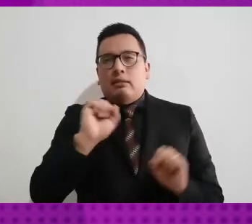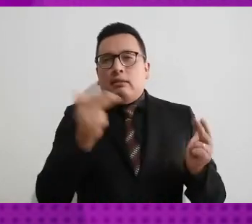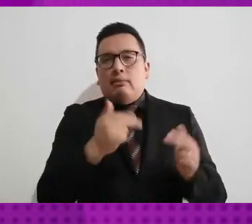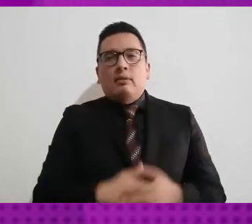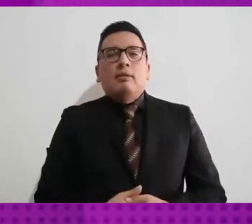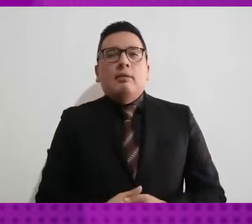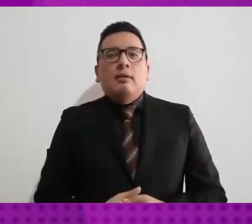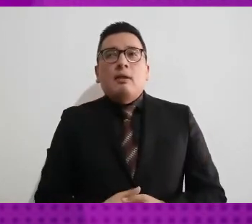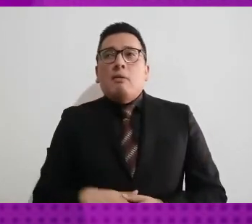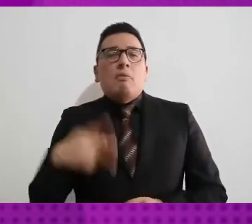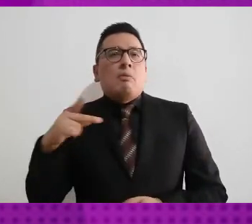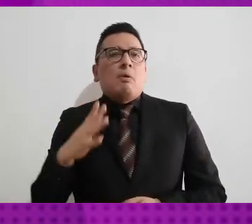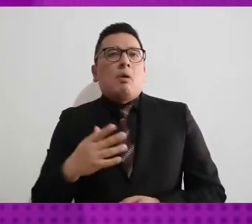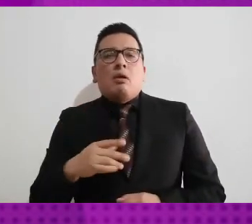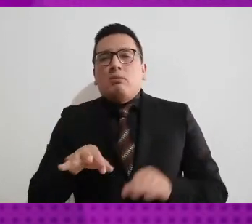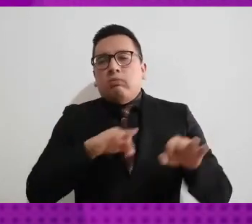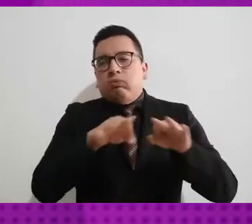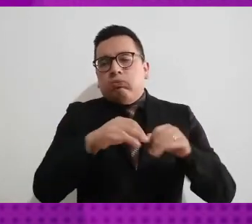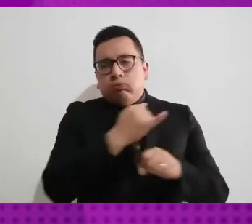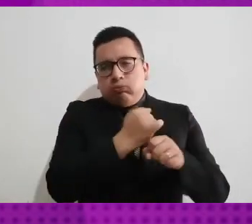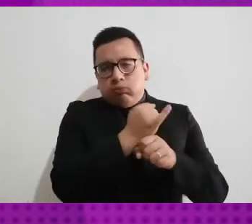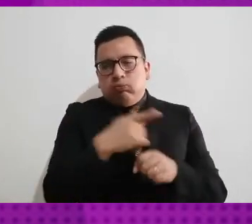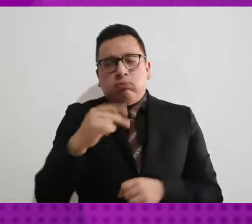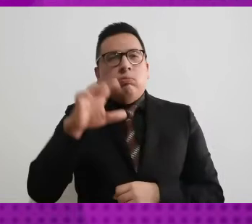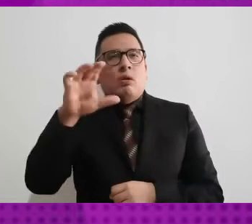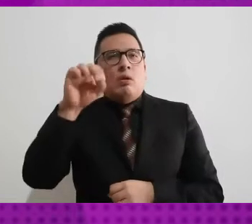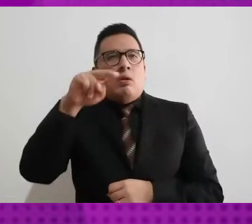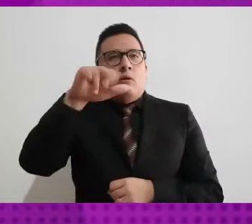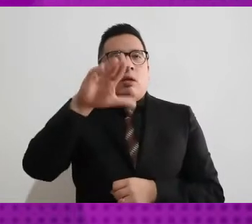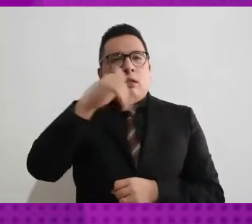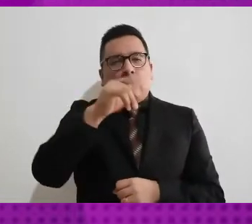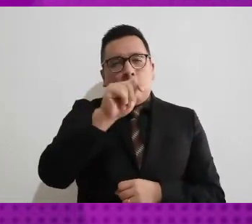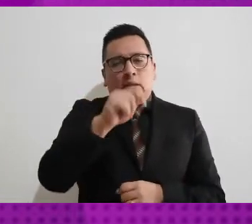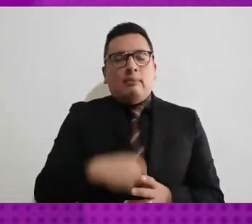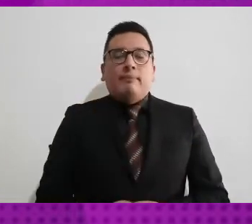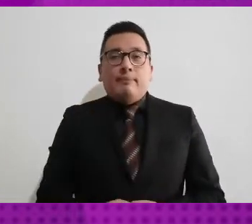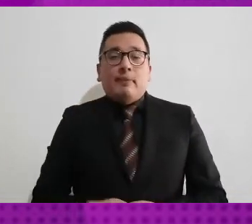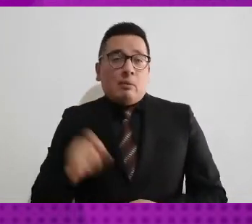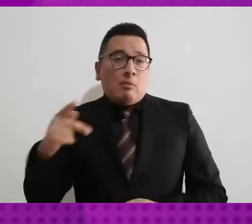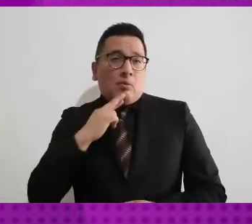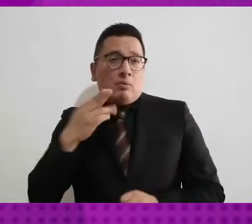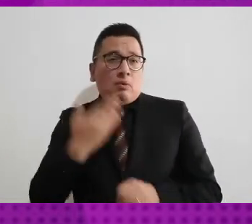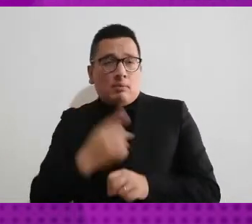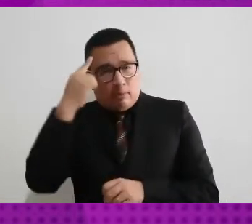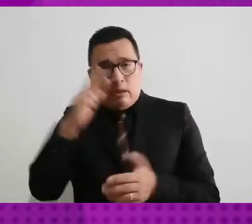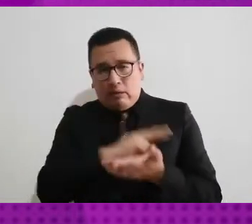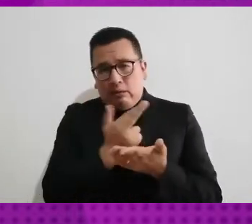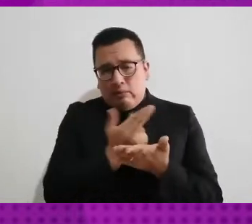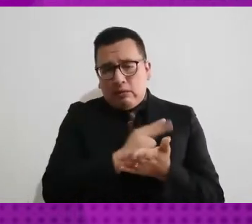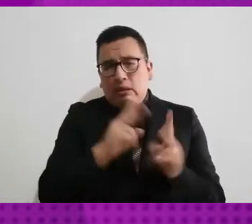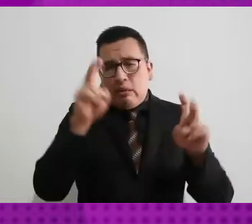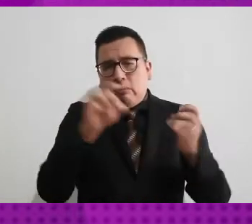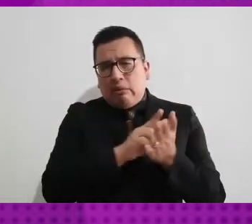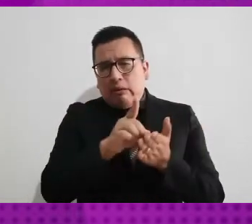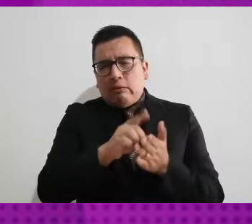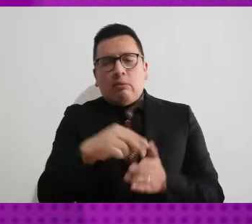de Chiapas e investigador del CONACYT, actualmente con licencia. También es miembro del Consejo Editorial de la Revista